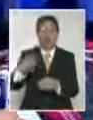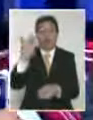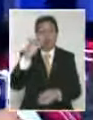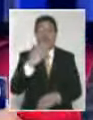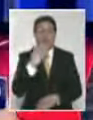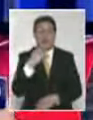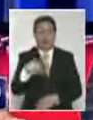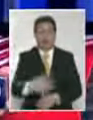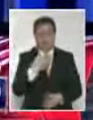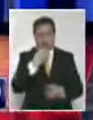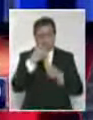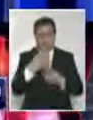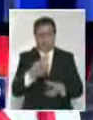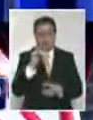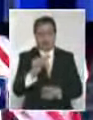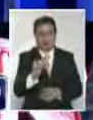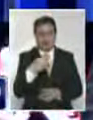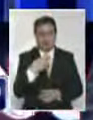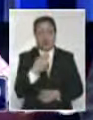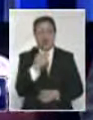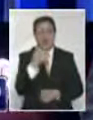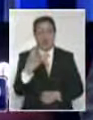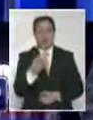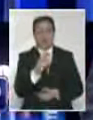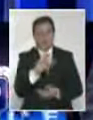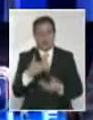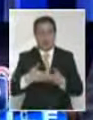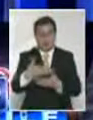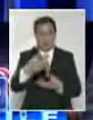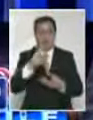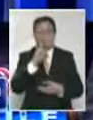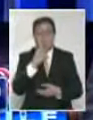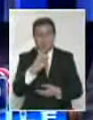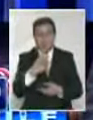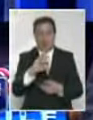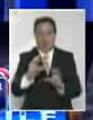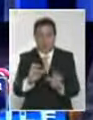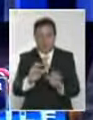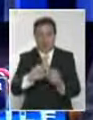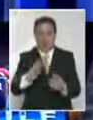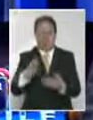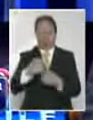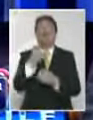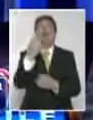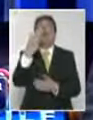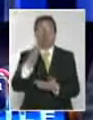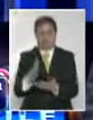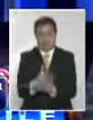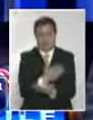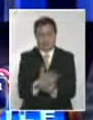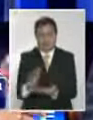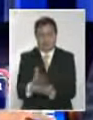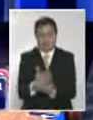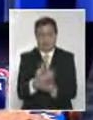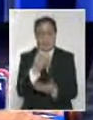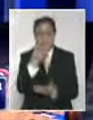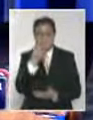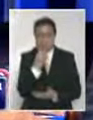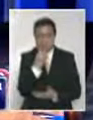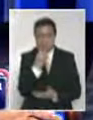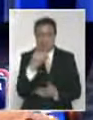acá? Por lo menos que reconozcan que silenciaron, que omitieron, que tergiversaron, que inventaron. Aquí